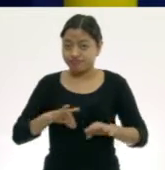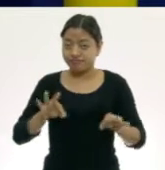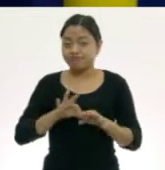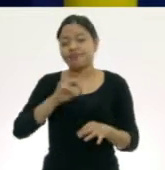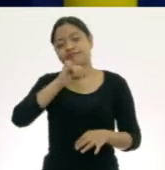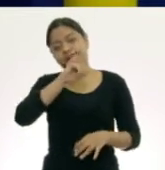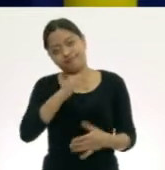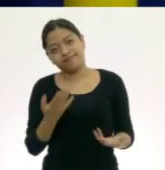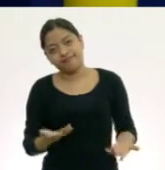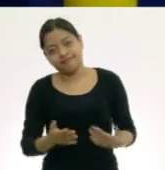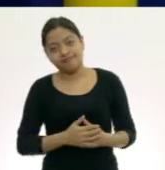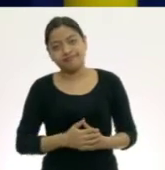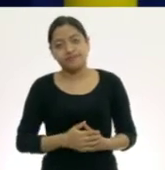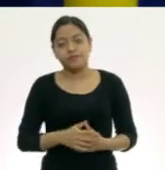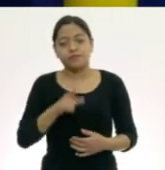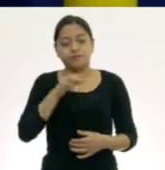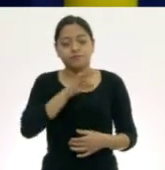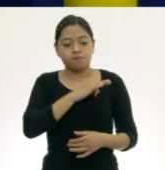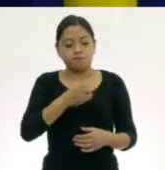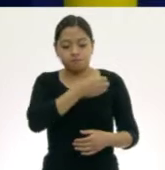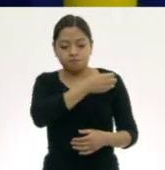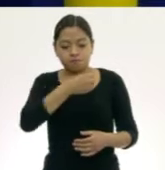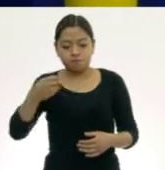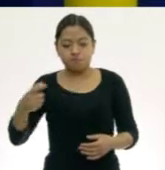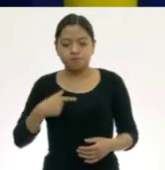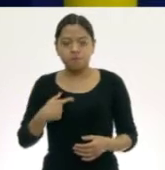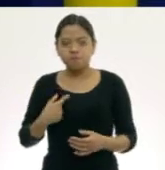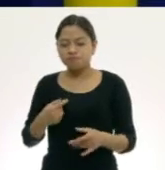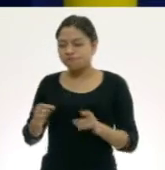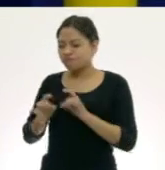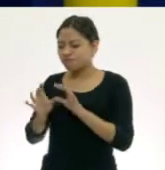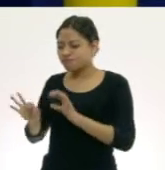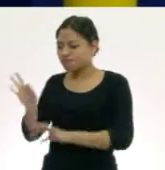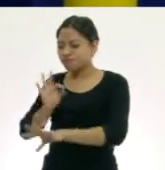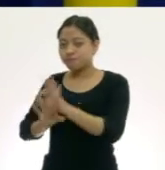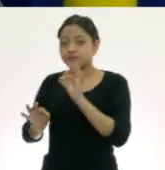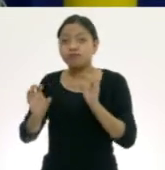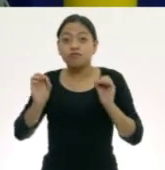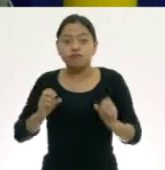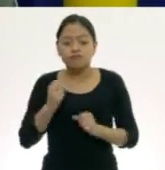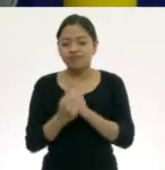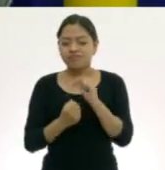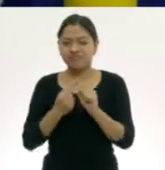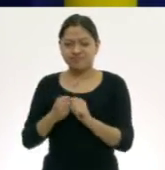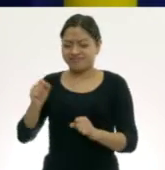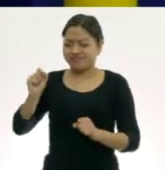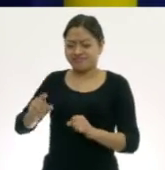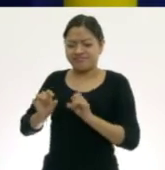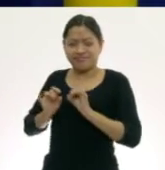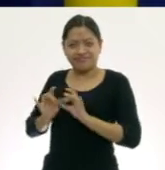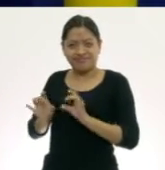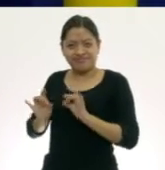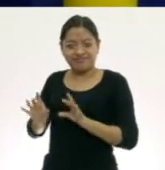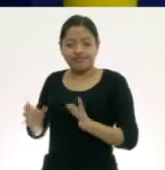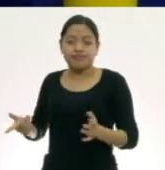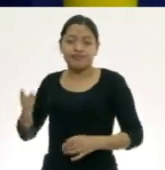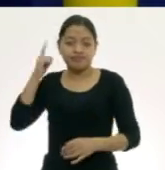ahora sí ya puedo poner como en orden estas ideas que yo tenía. Pues si todo sucedió en un mismo año, pues lo más fácil